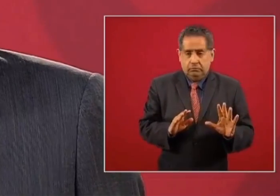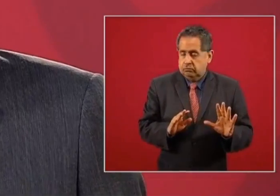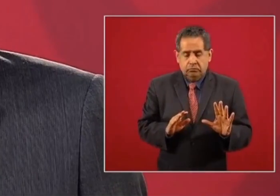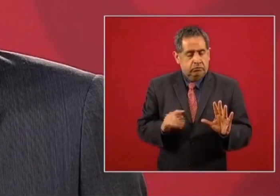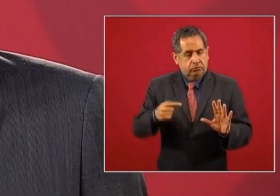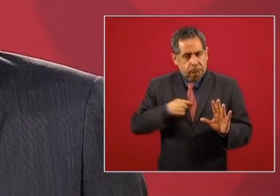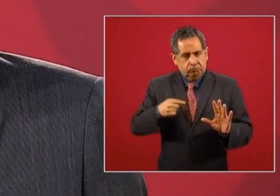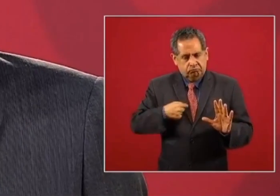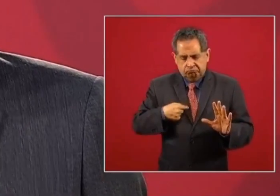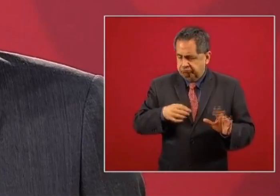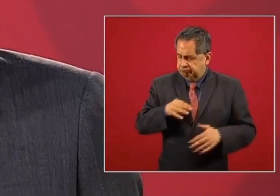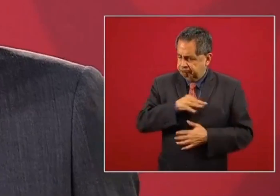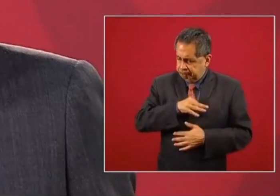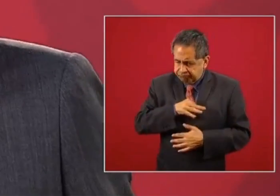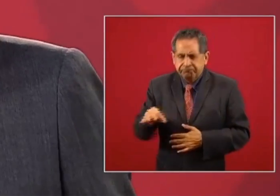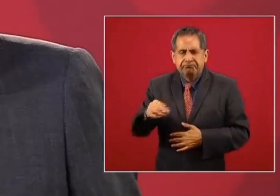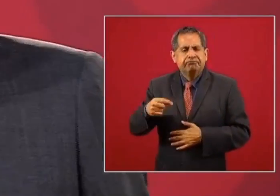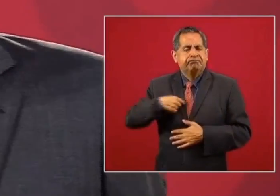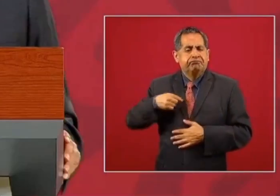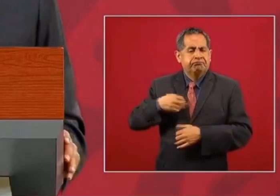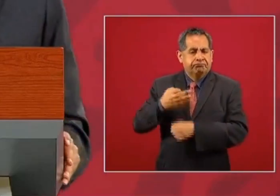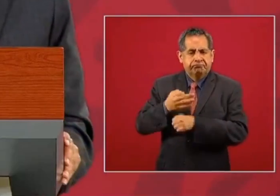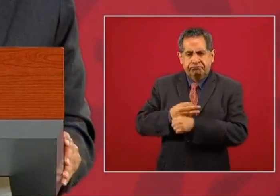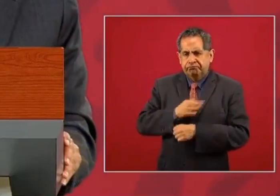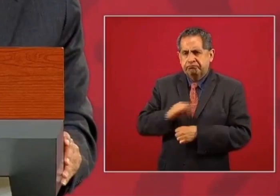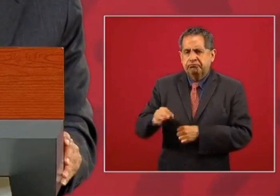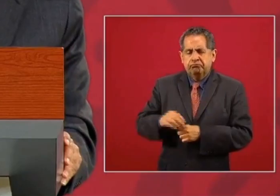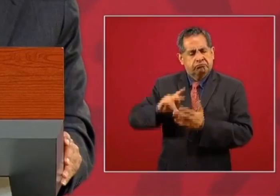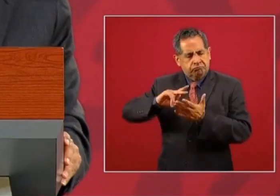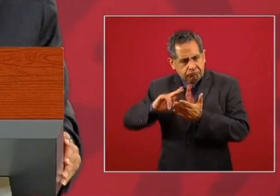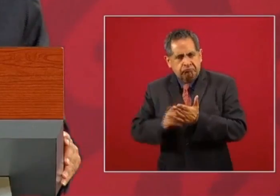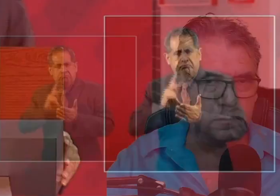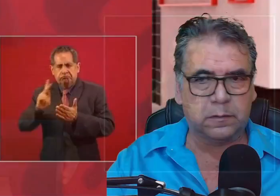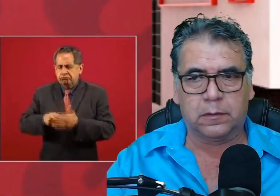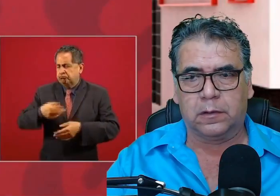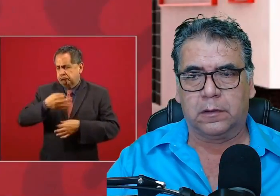tengo licencia para reiterar